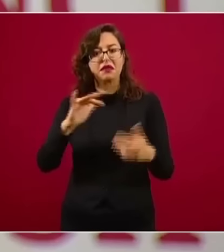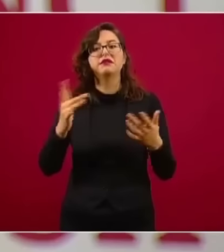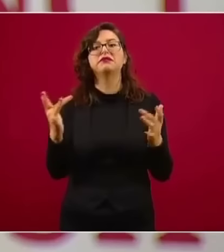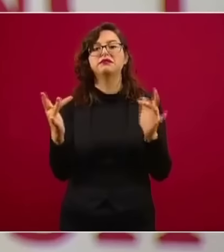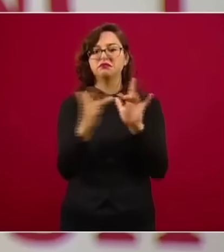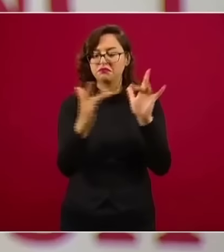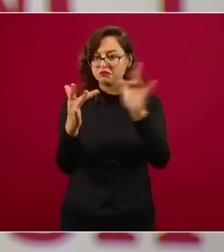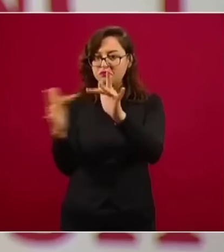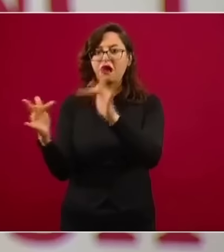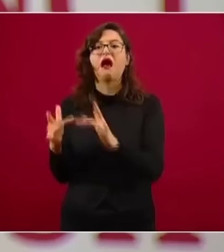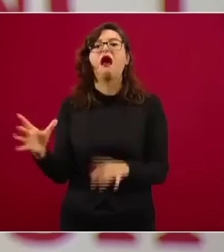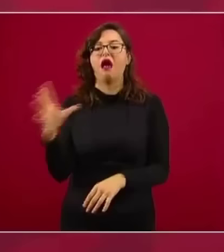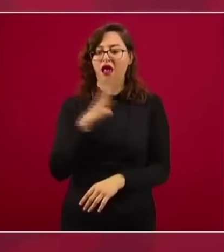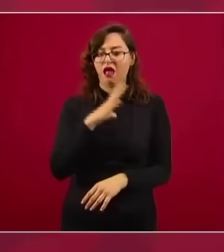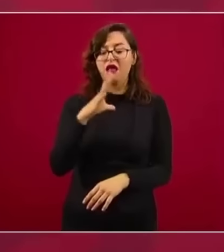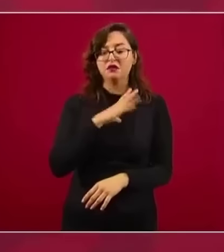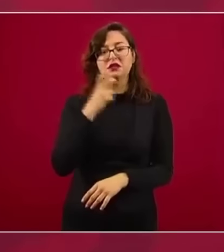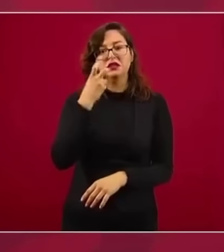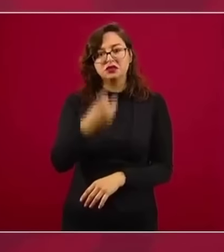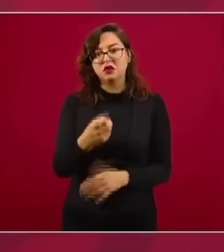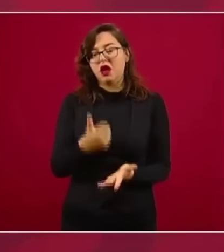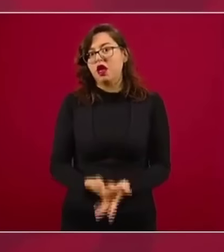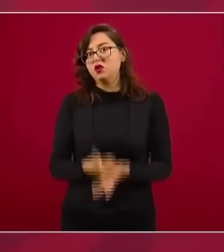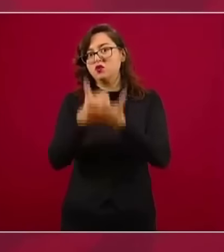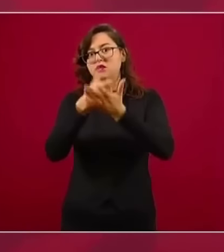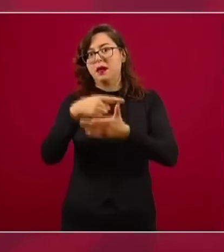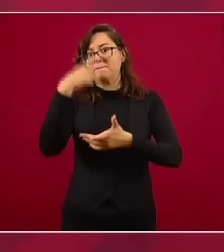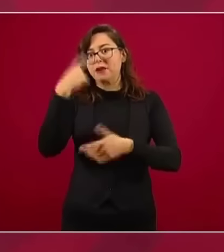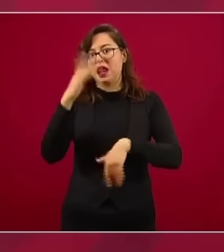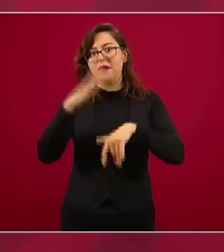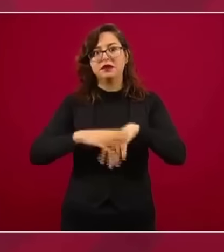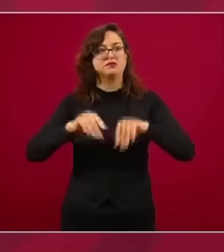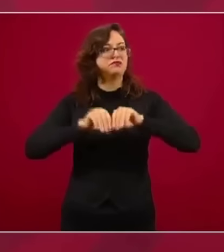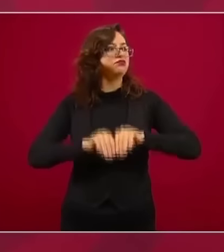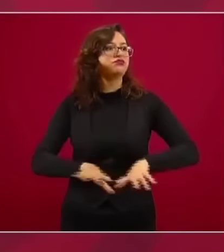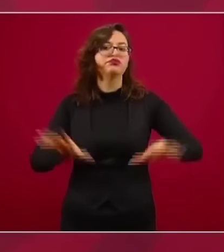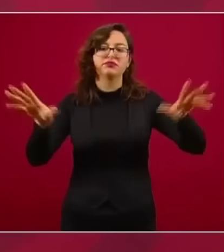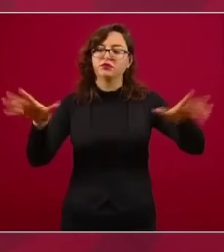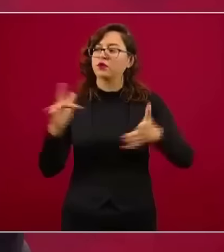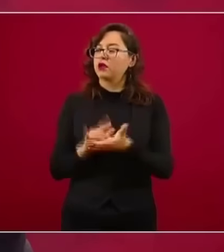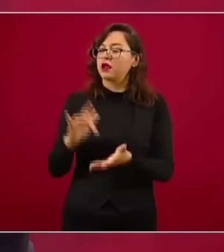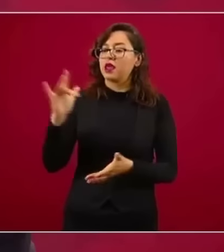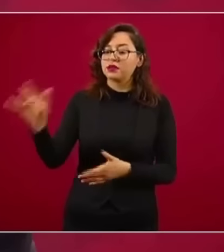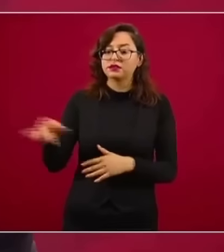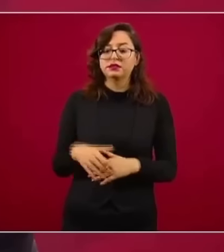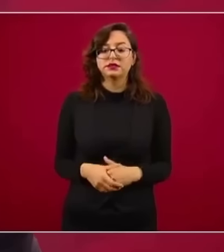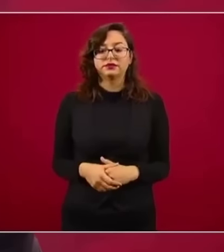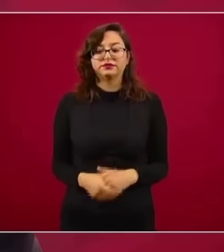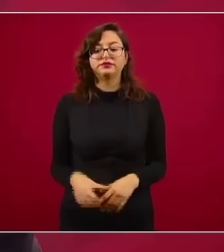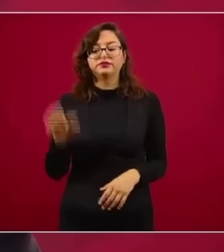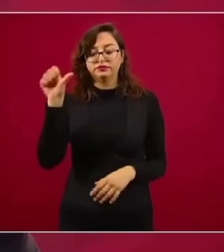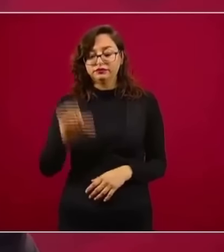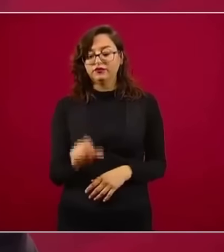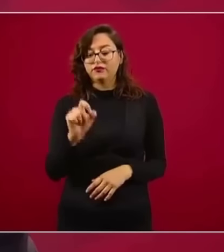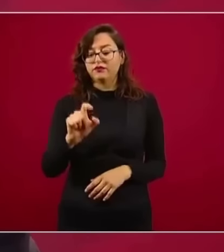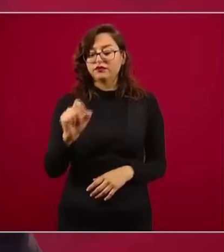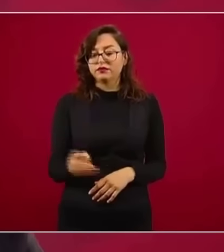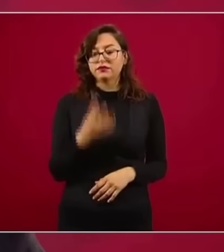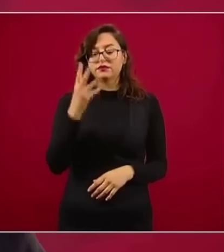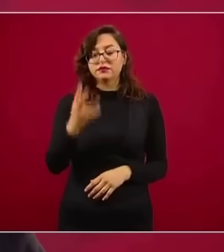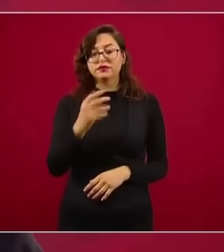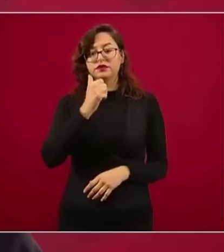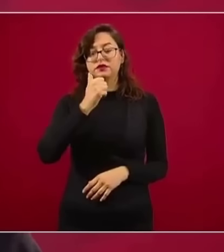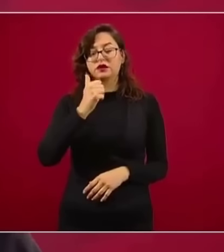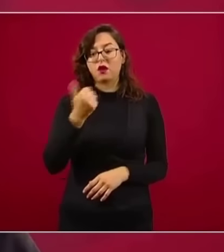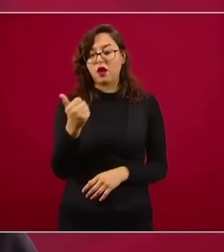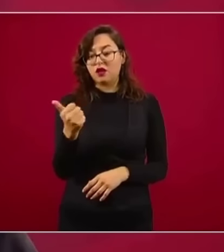ampliar cobertura, lo cual agradecemos enormemente. Hoy, 24 de agosto, se inicia el calendario escolar,